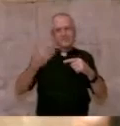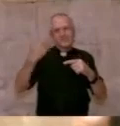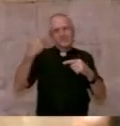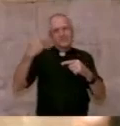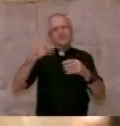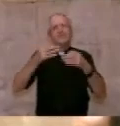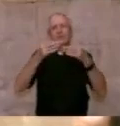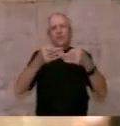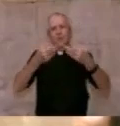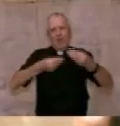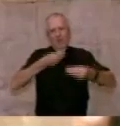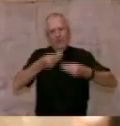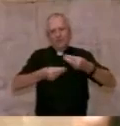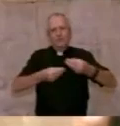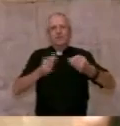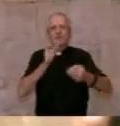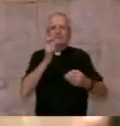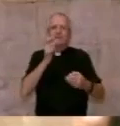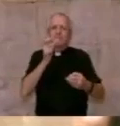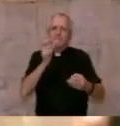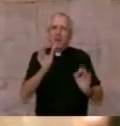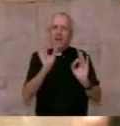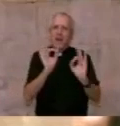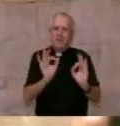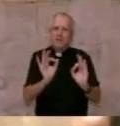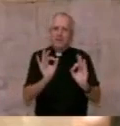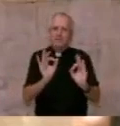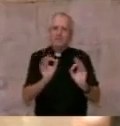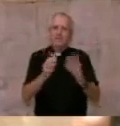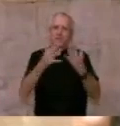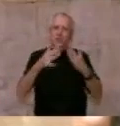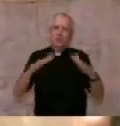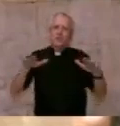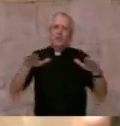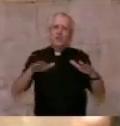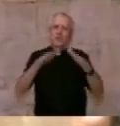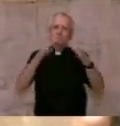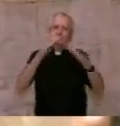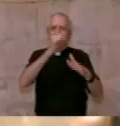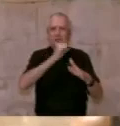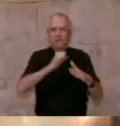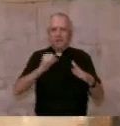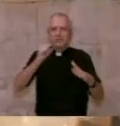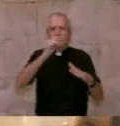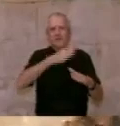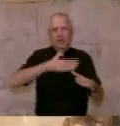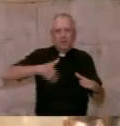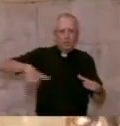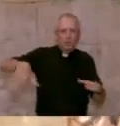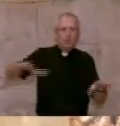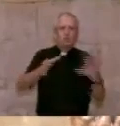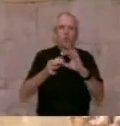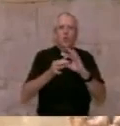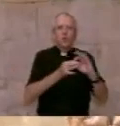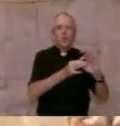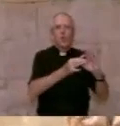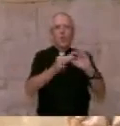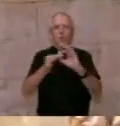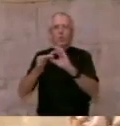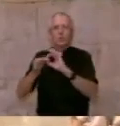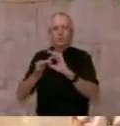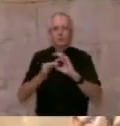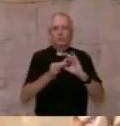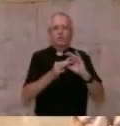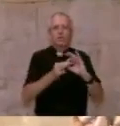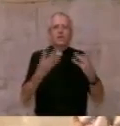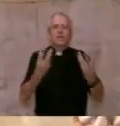que nos han precedido. Y lo hacemos con estas palabras de vuestro himno. Que ara tots junts, amb el meu poble, cristià